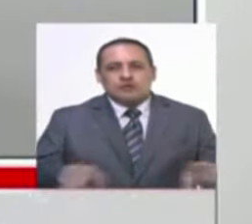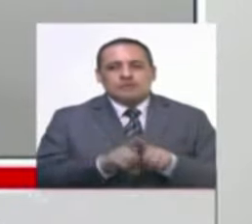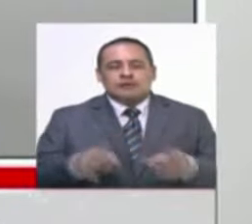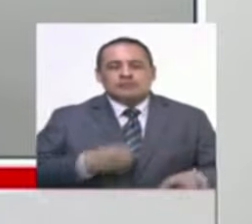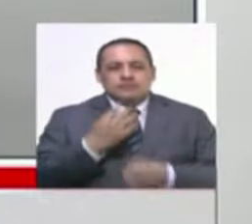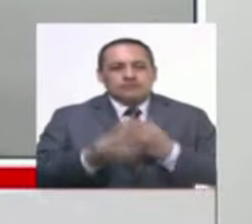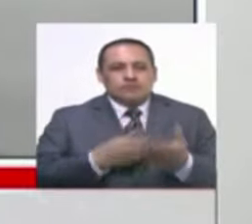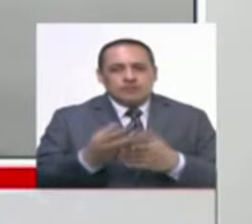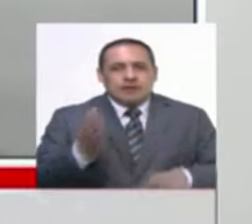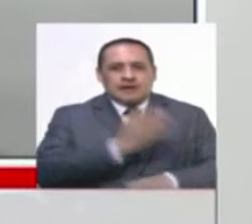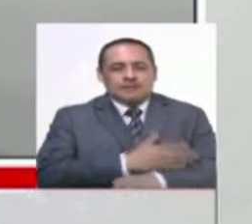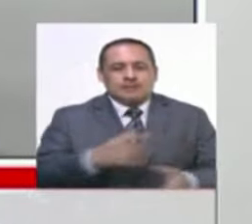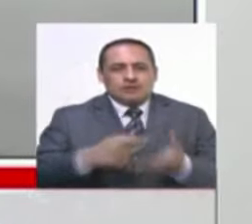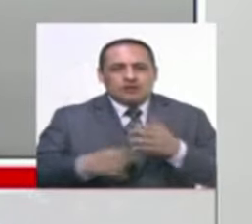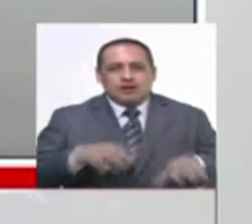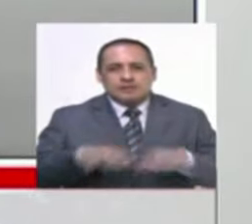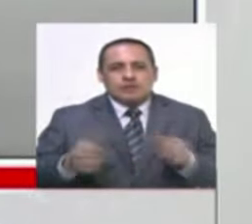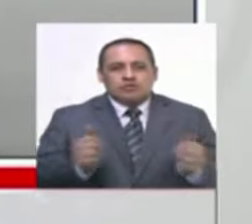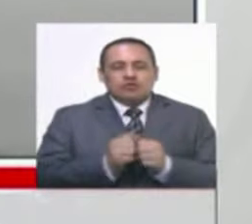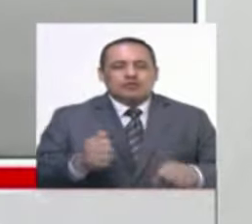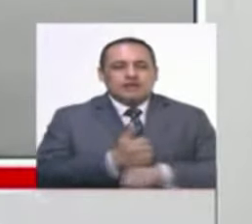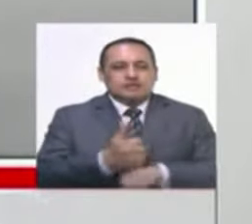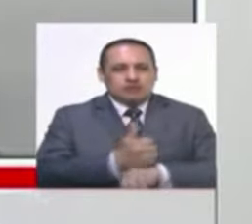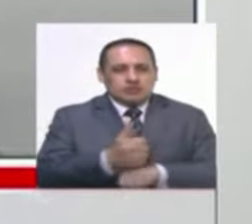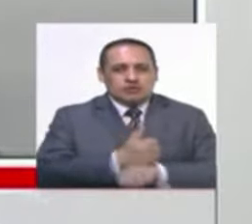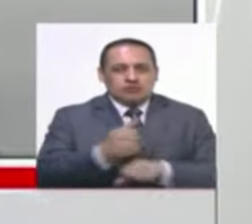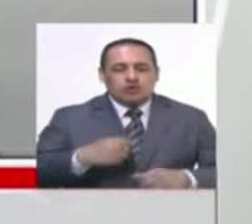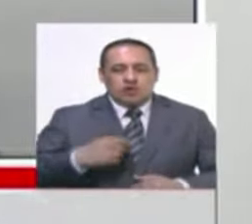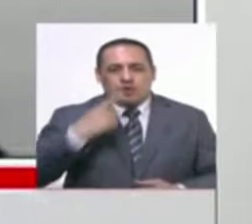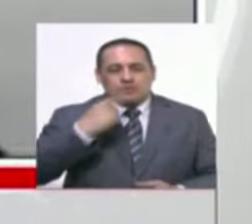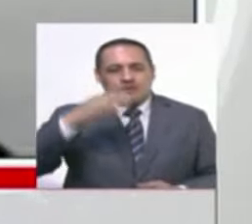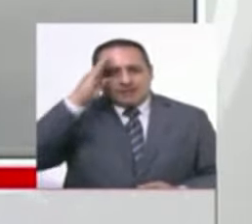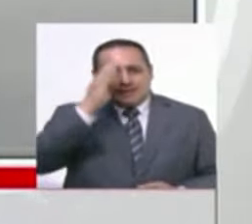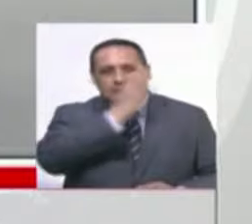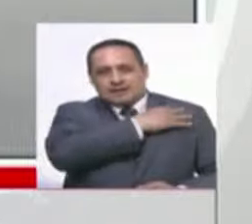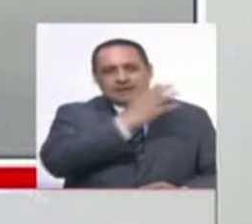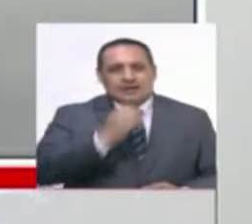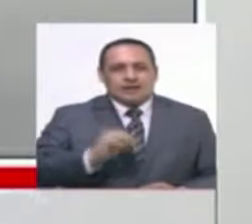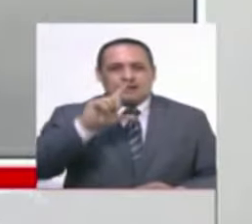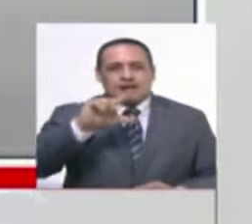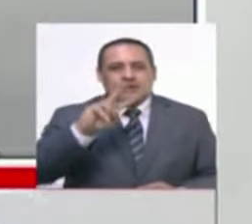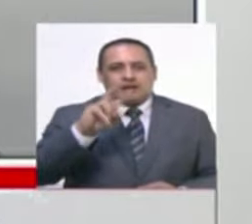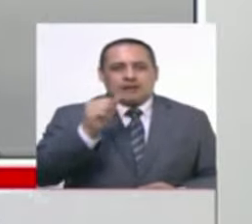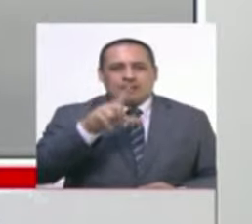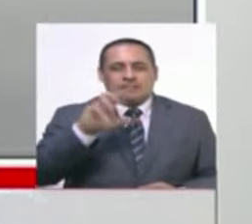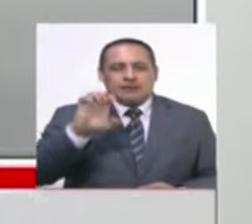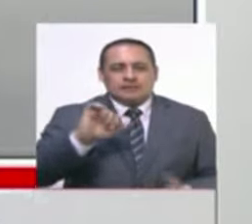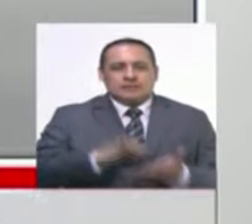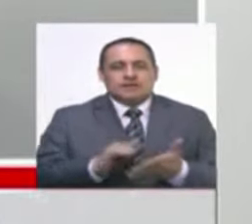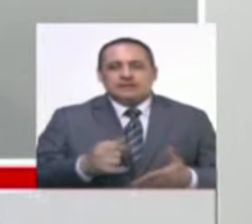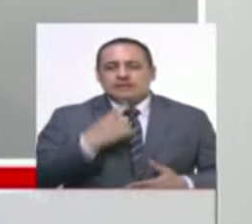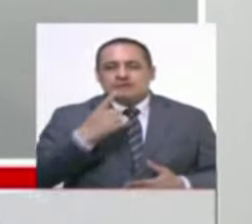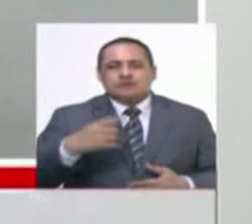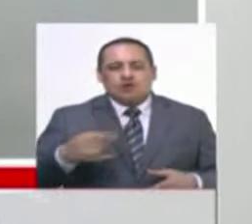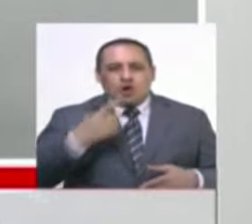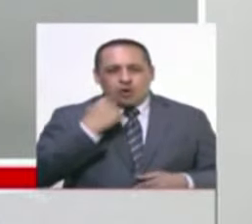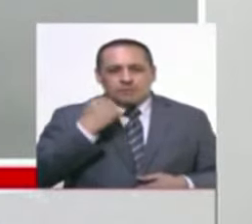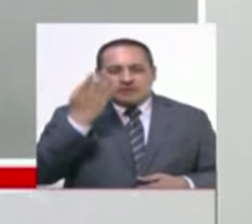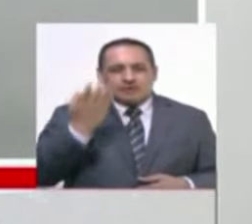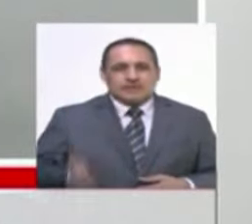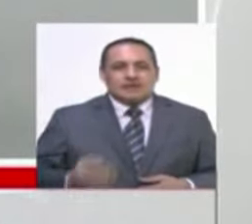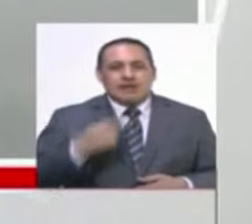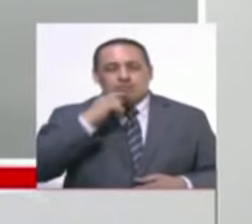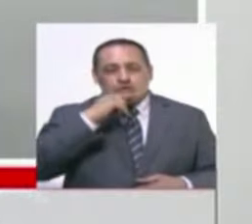comenta de que lo hacía por la asesoría de un general de apellido Lavalle, que es un general con el que la